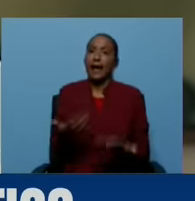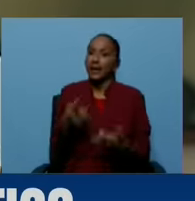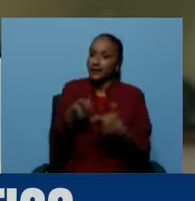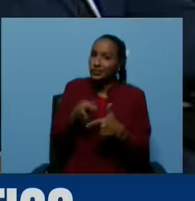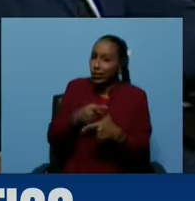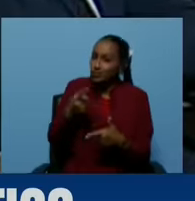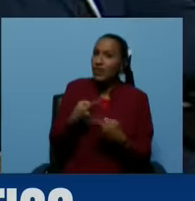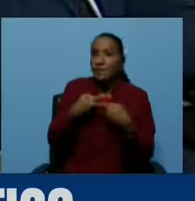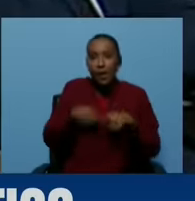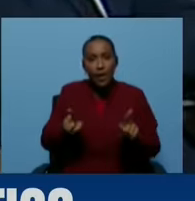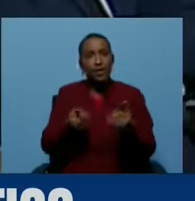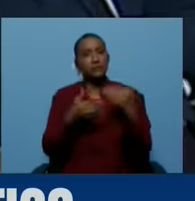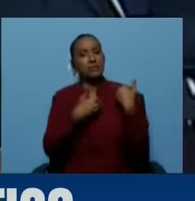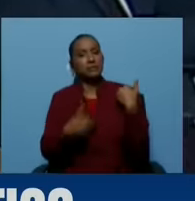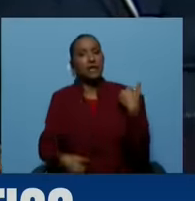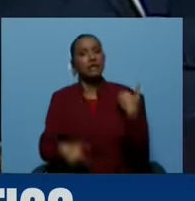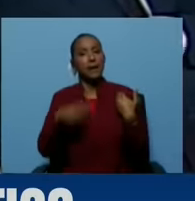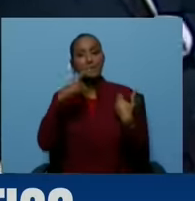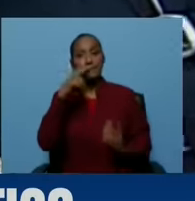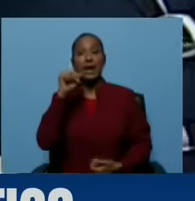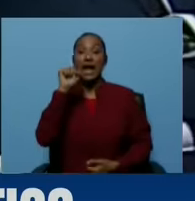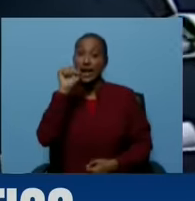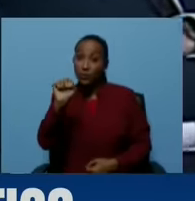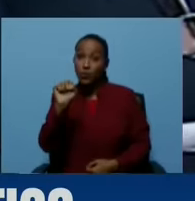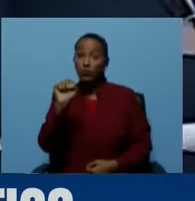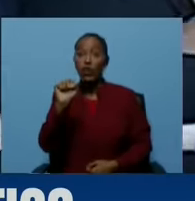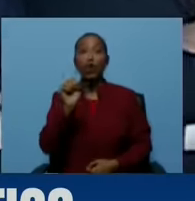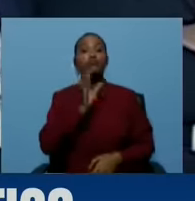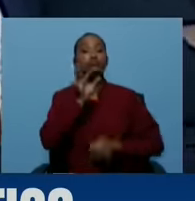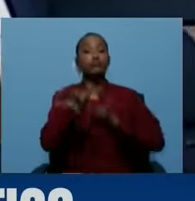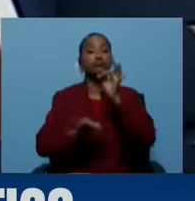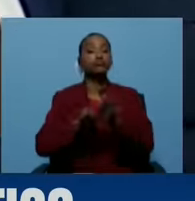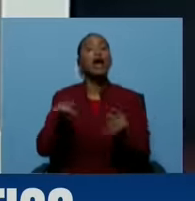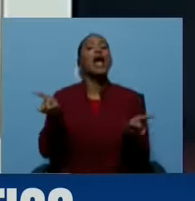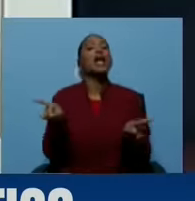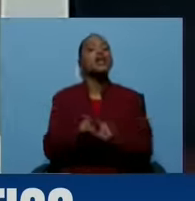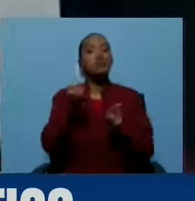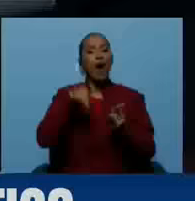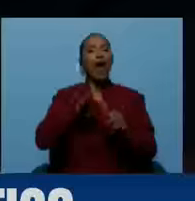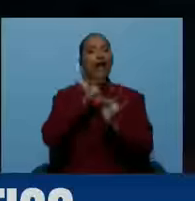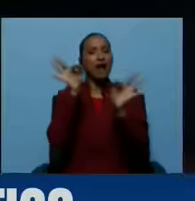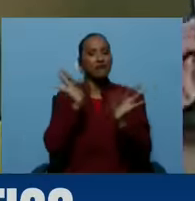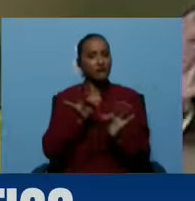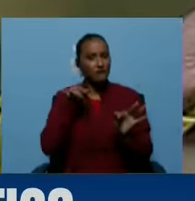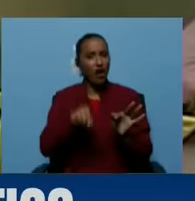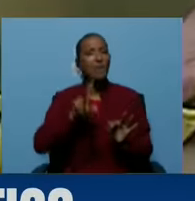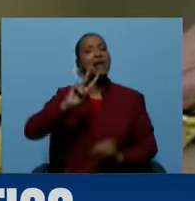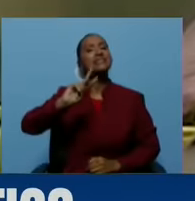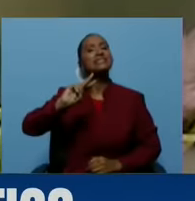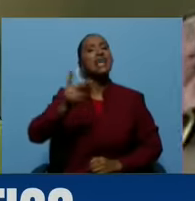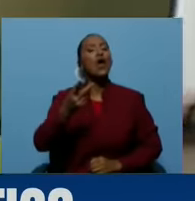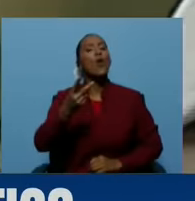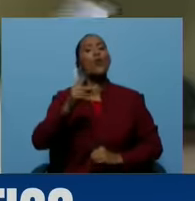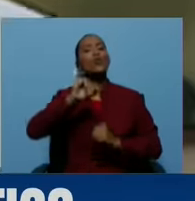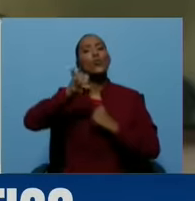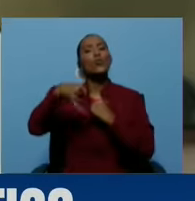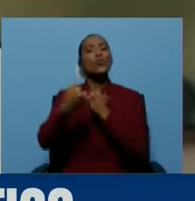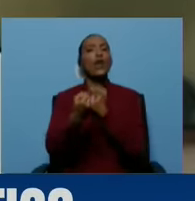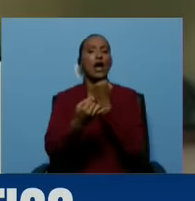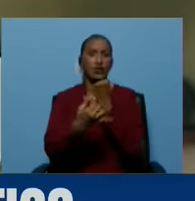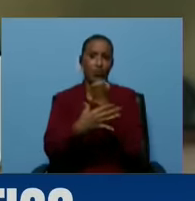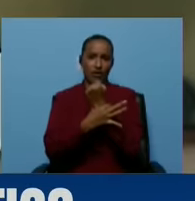dicho que esta es la versión Juan Guaidó 2.0, pero donde desde el